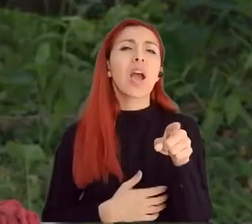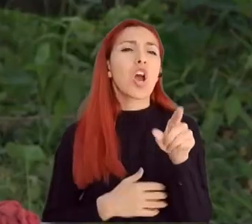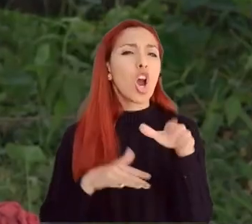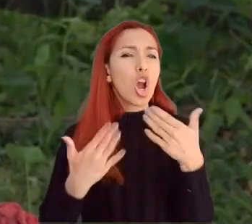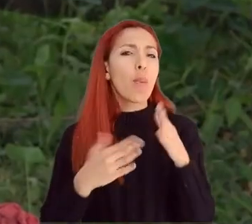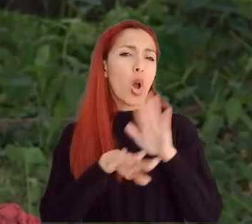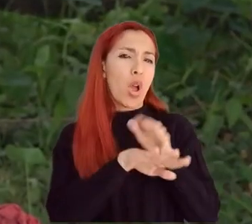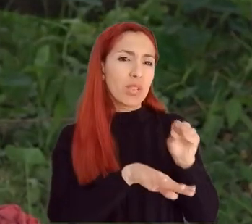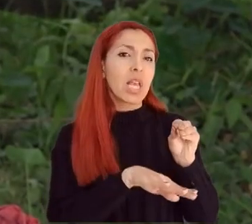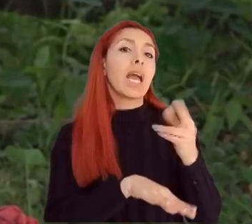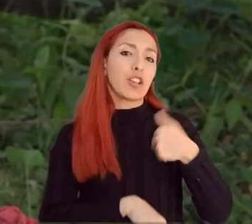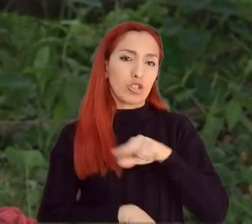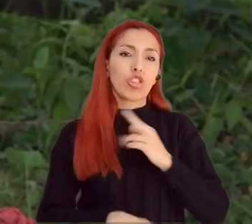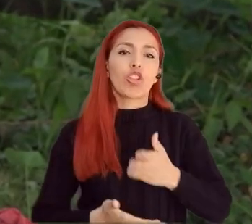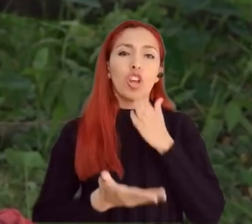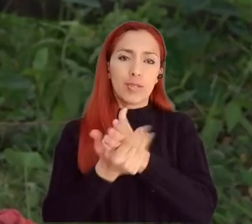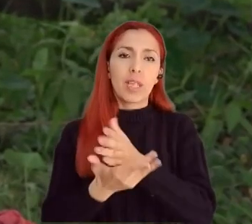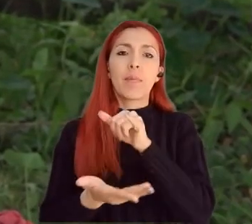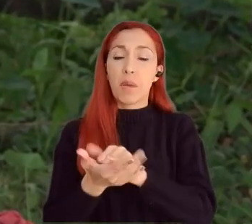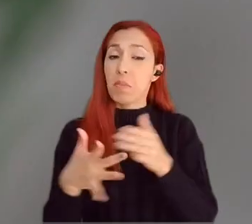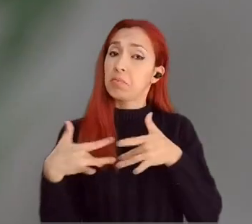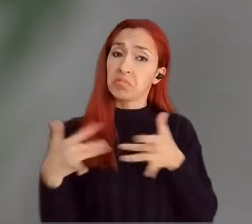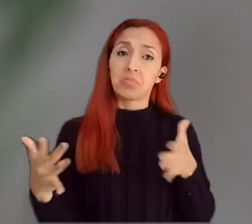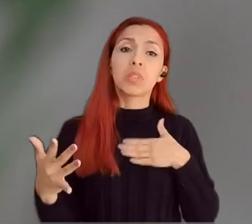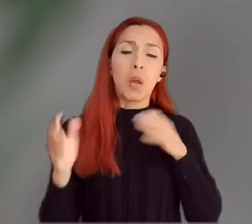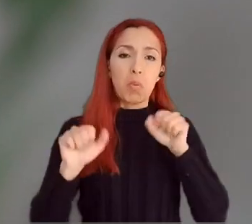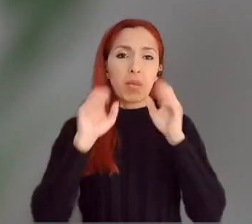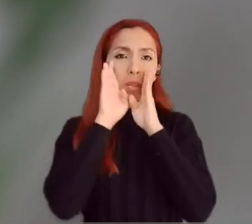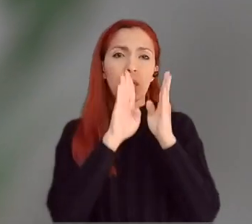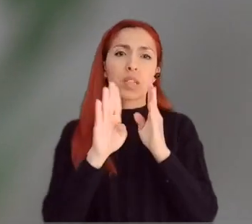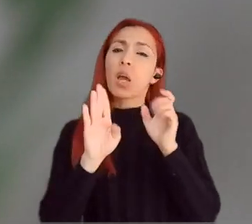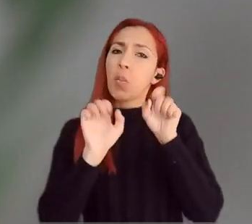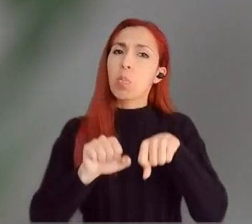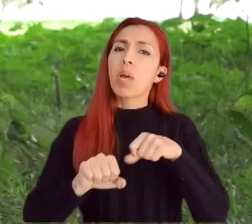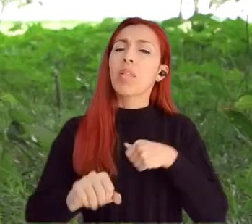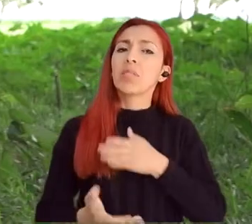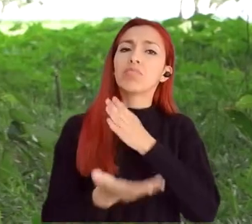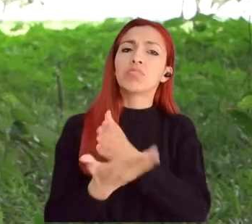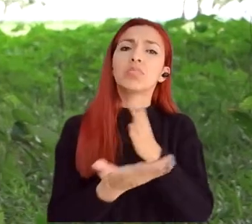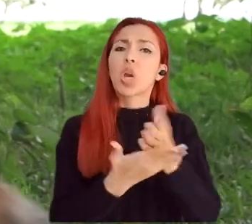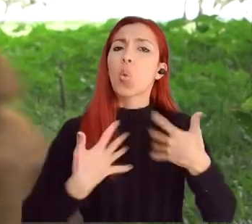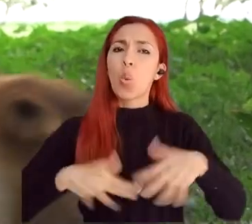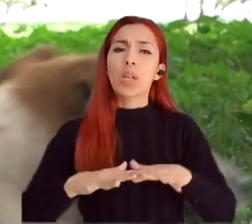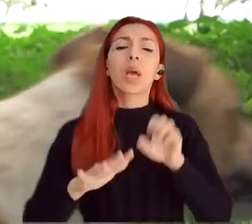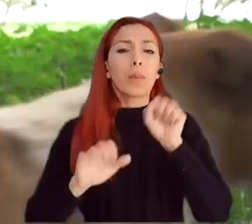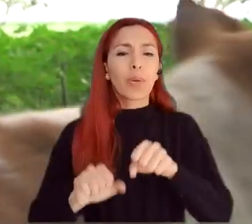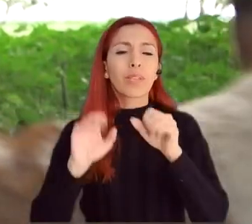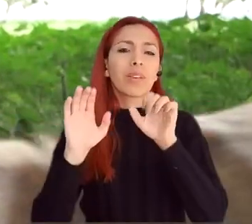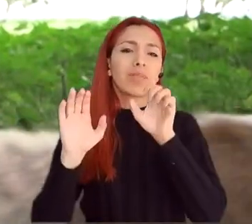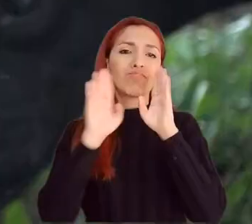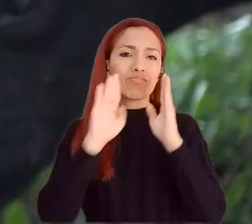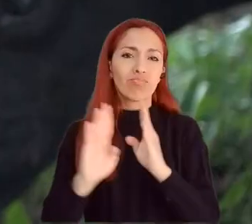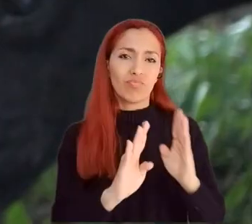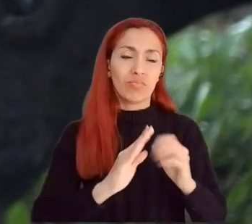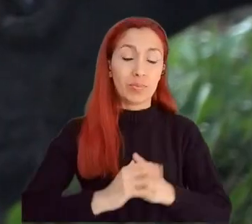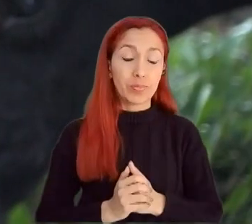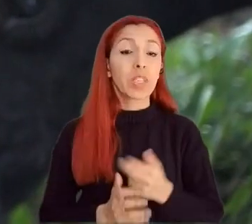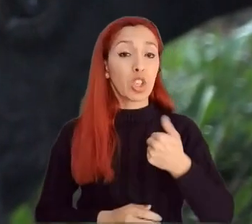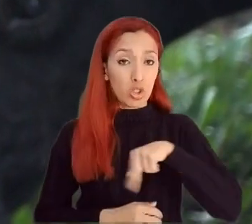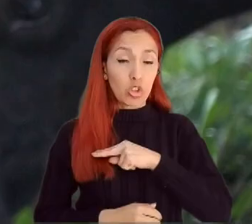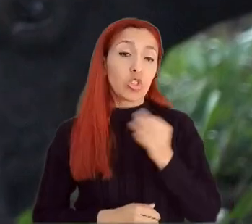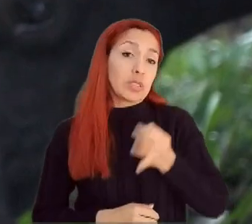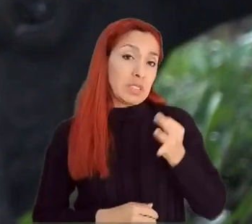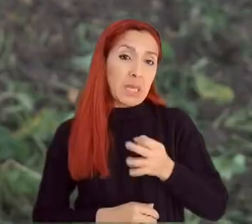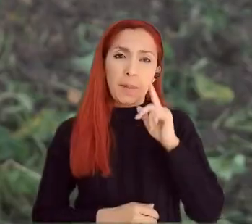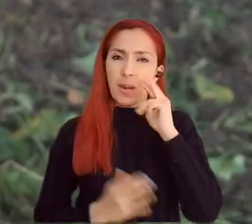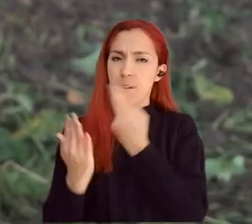sus notificaciones y nosotros estaremos en toda la disponibilidad de atender y desplazarnos hasta cualquier sitio para atenderlas. Siempre estamos